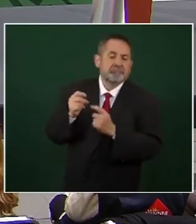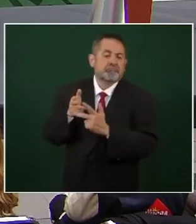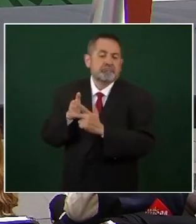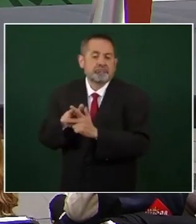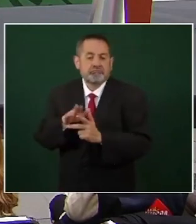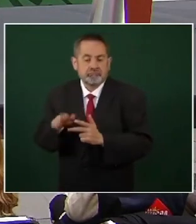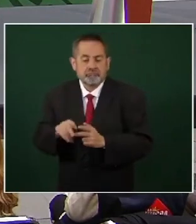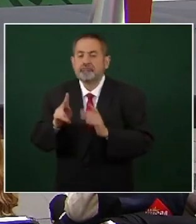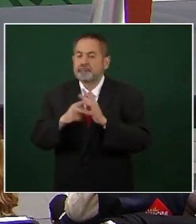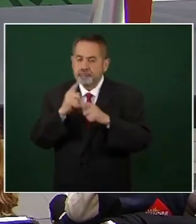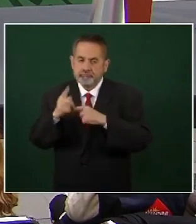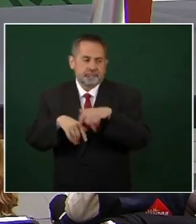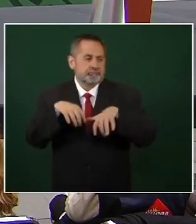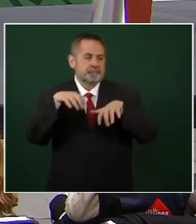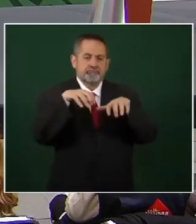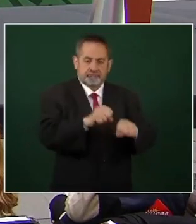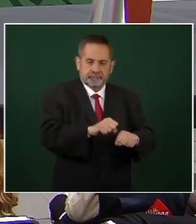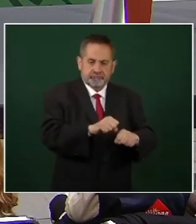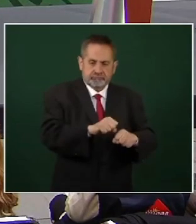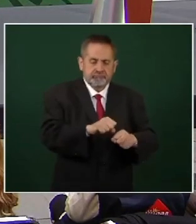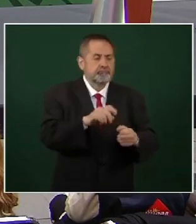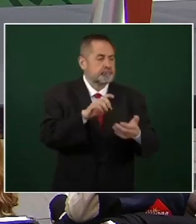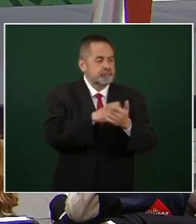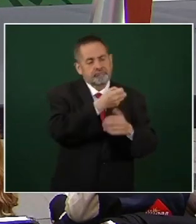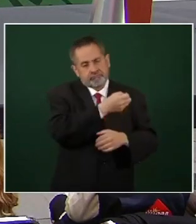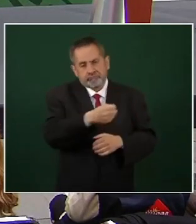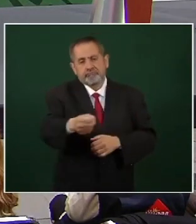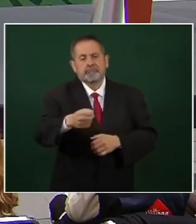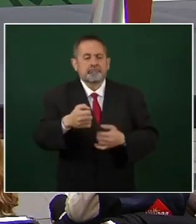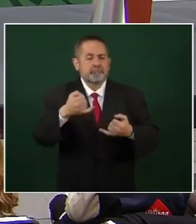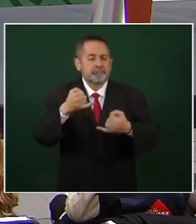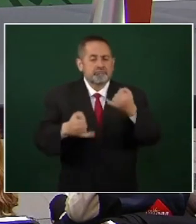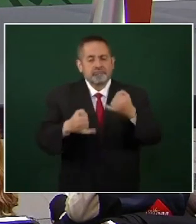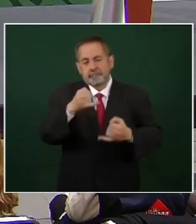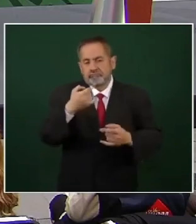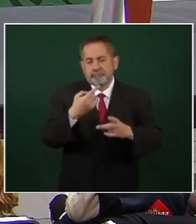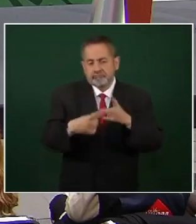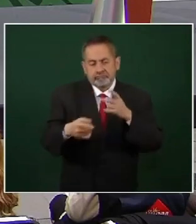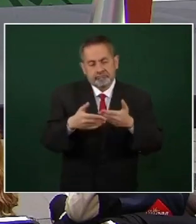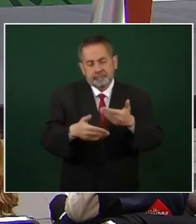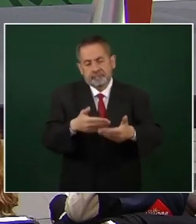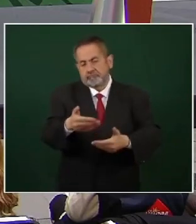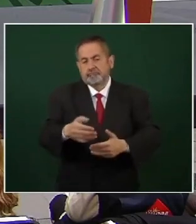logró su reaprehensión y su vinculación a proceso. Adelante.